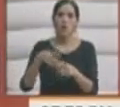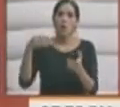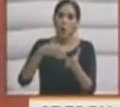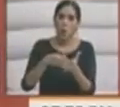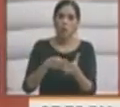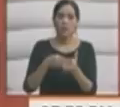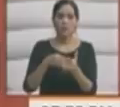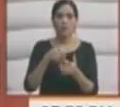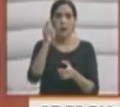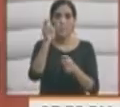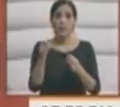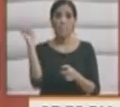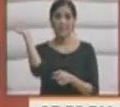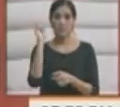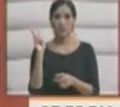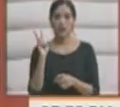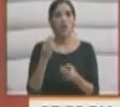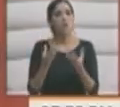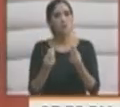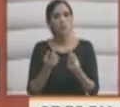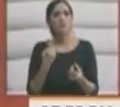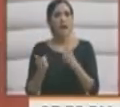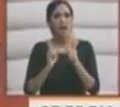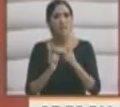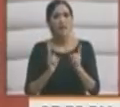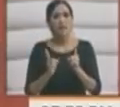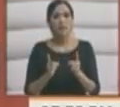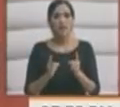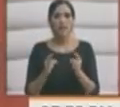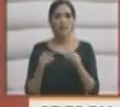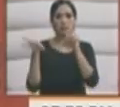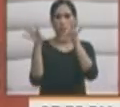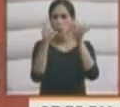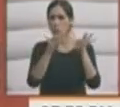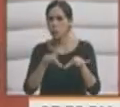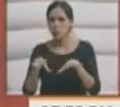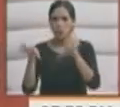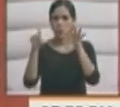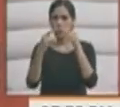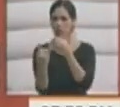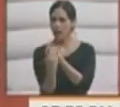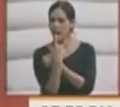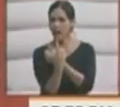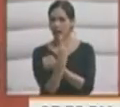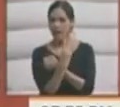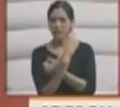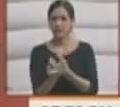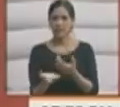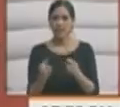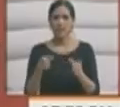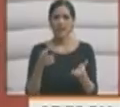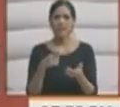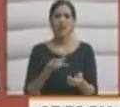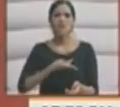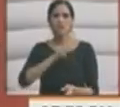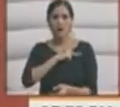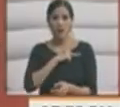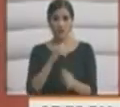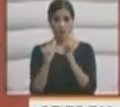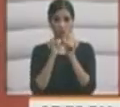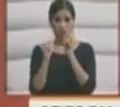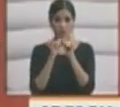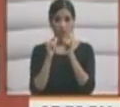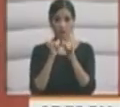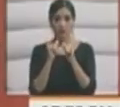venezolanos, que muchas veces llamados por los cantos de sirenas de estas fake news, de estas falsas noticias, que